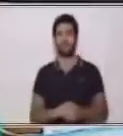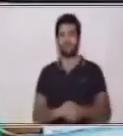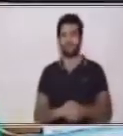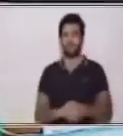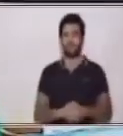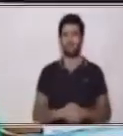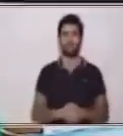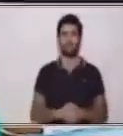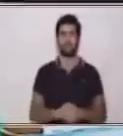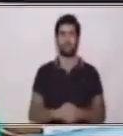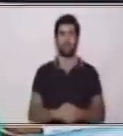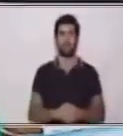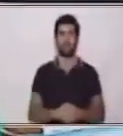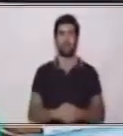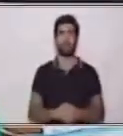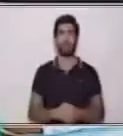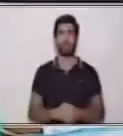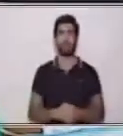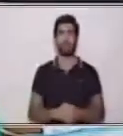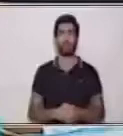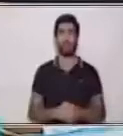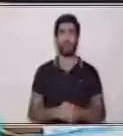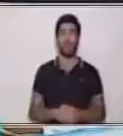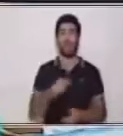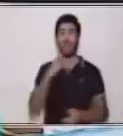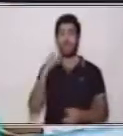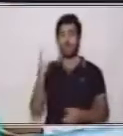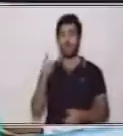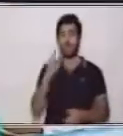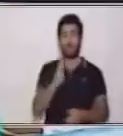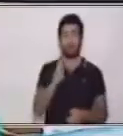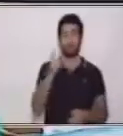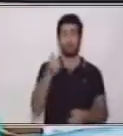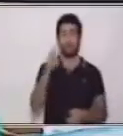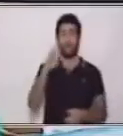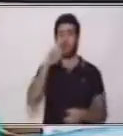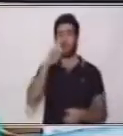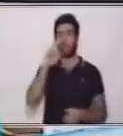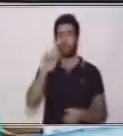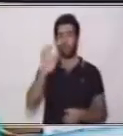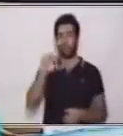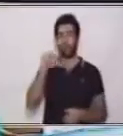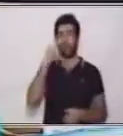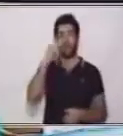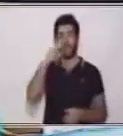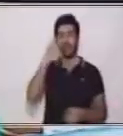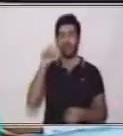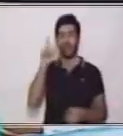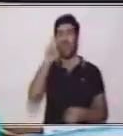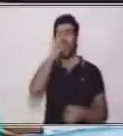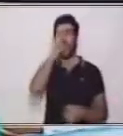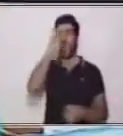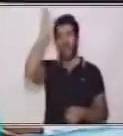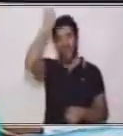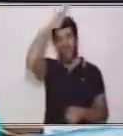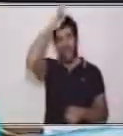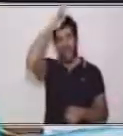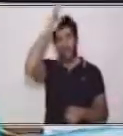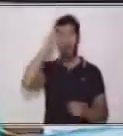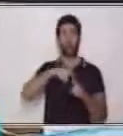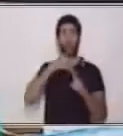Oye, bien, hoy Bartolito era un gallo que vivía muy feliz. Cuando el